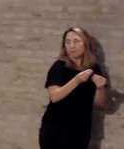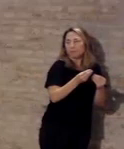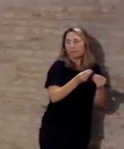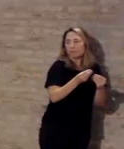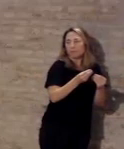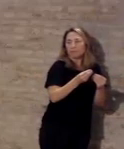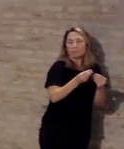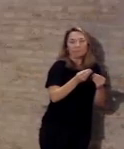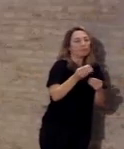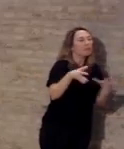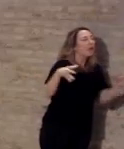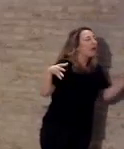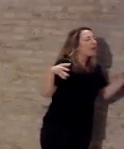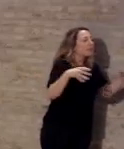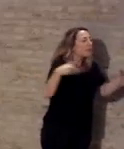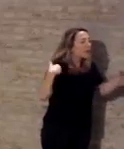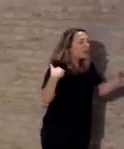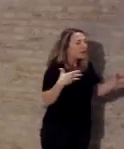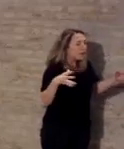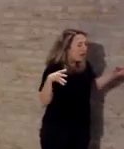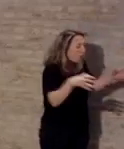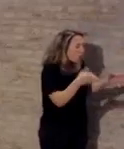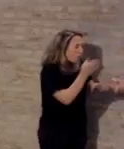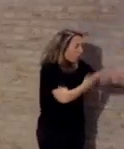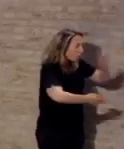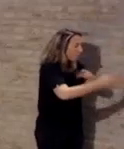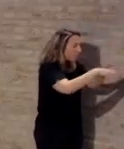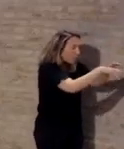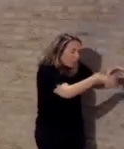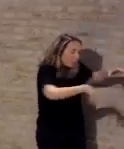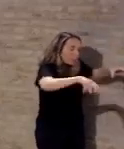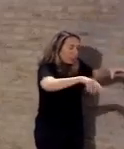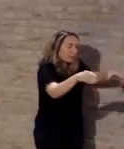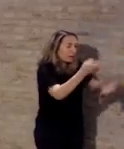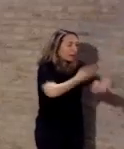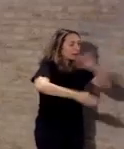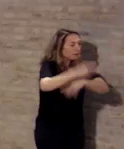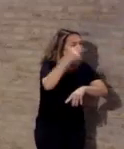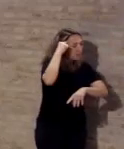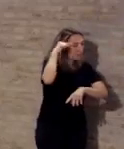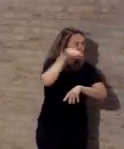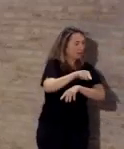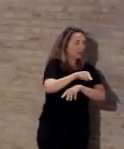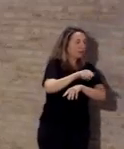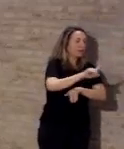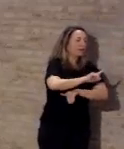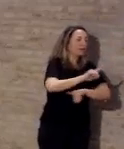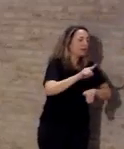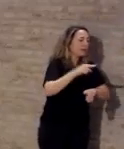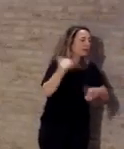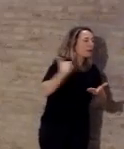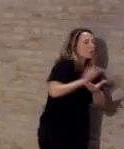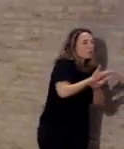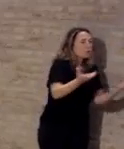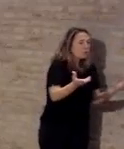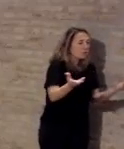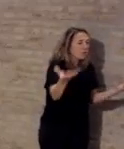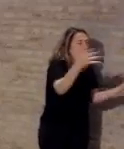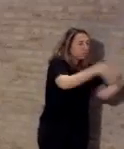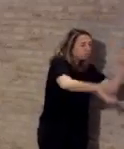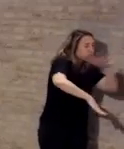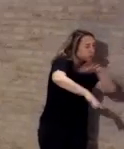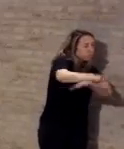están separadas las personas con discapacidad intelectual y eso no se puede permitir más si somos una comunidad lo